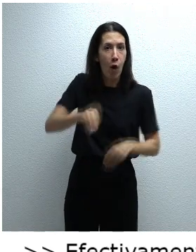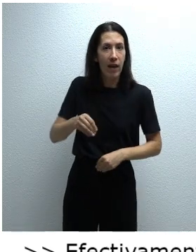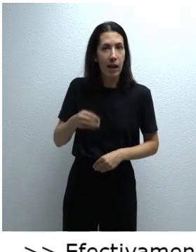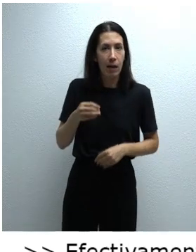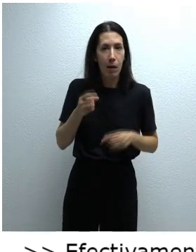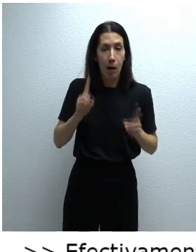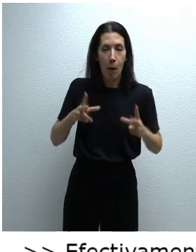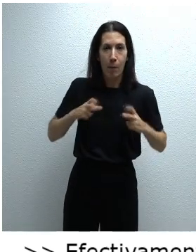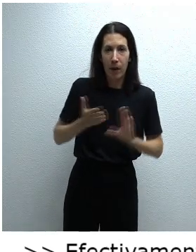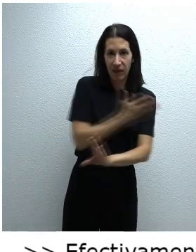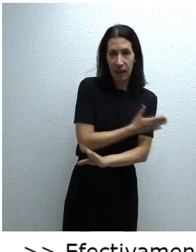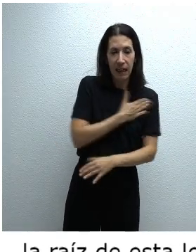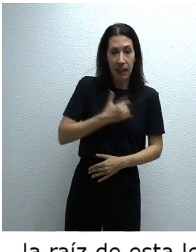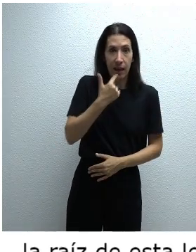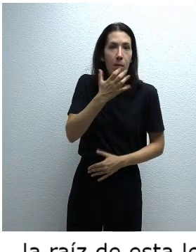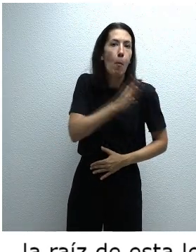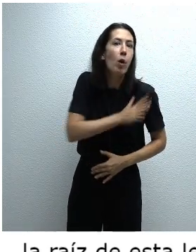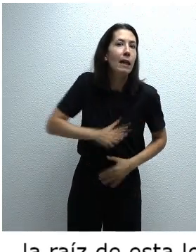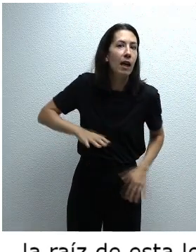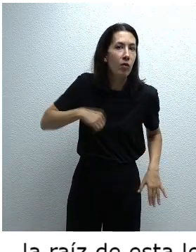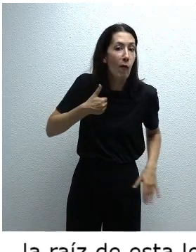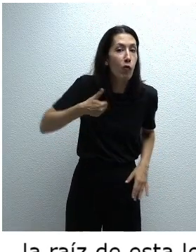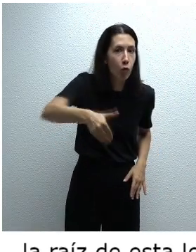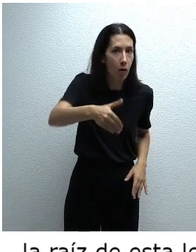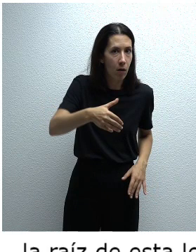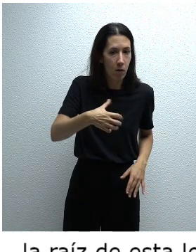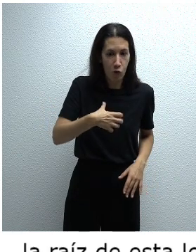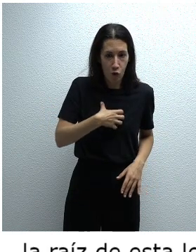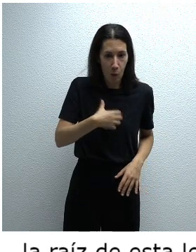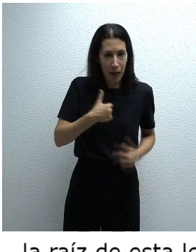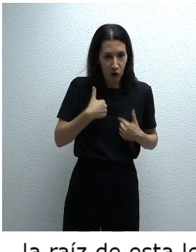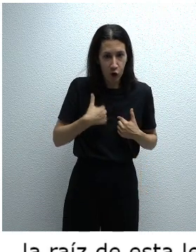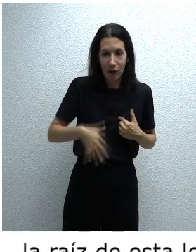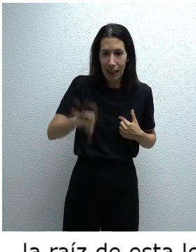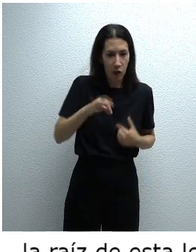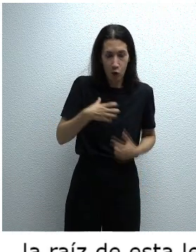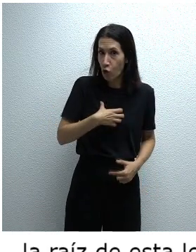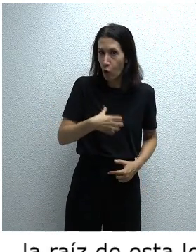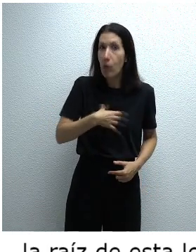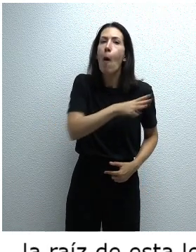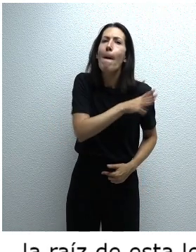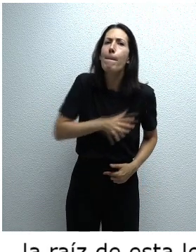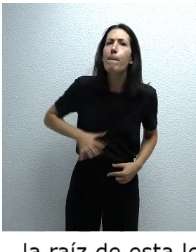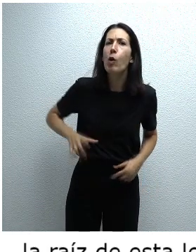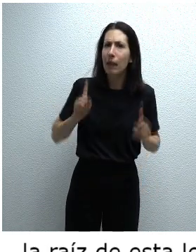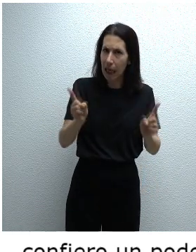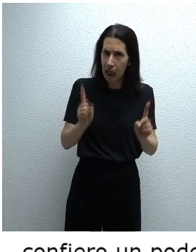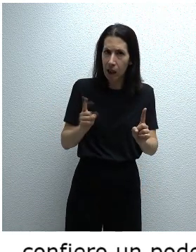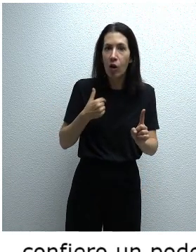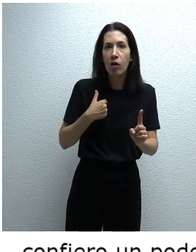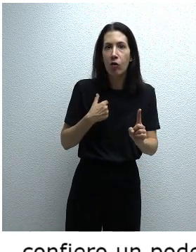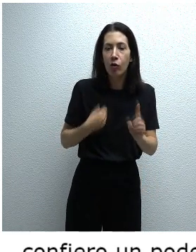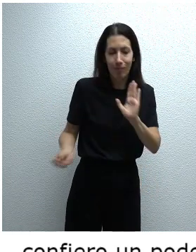confío un poder para el caso en que el día de mañana no sea posible que tome una determinada decisión y establezca quién, con las